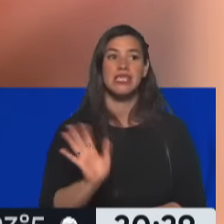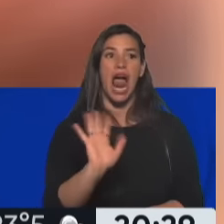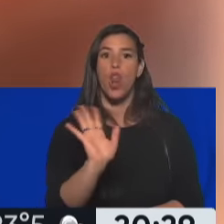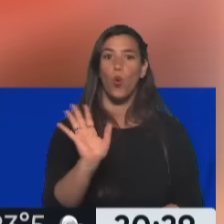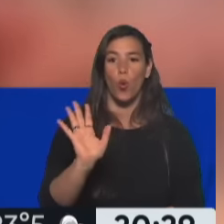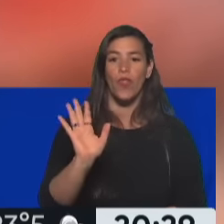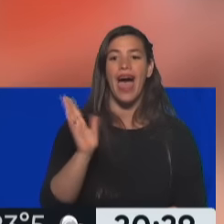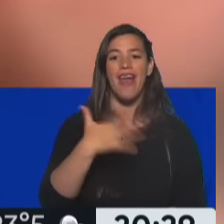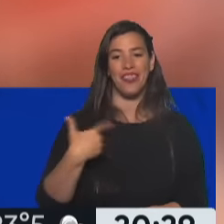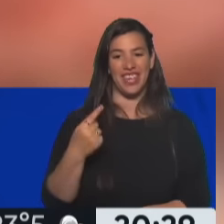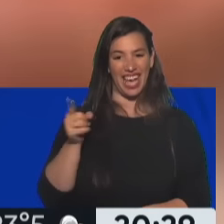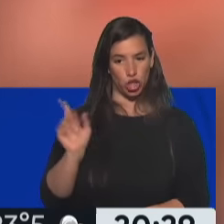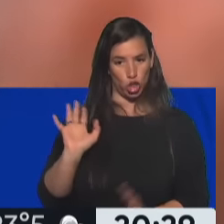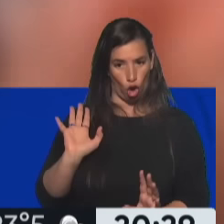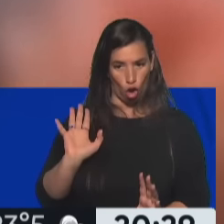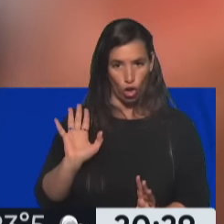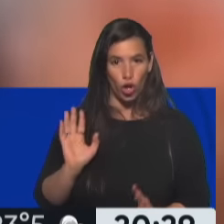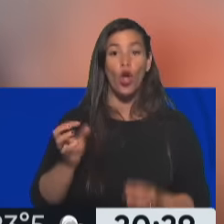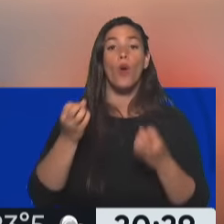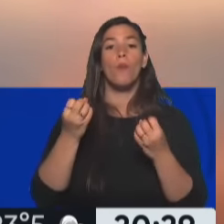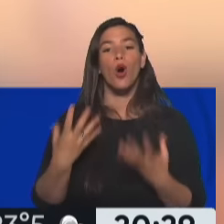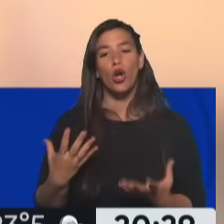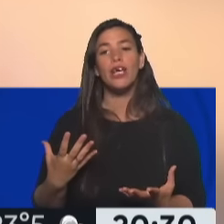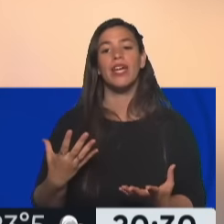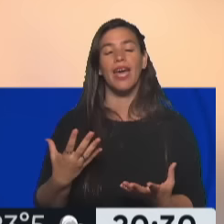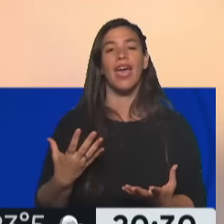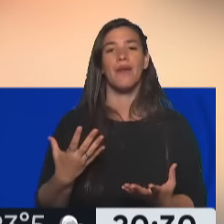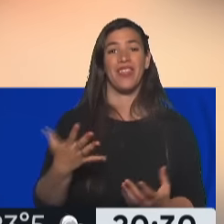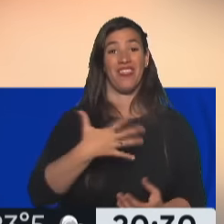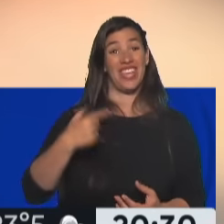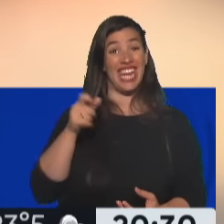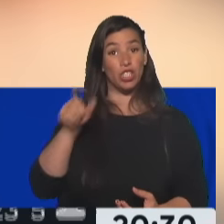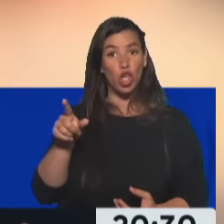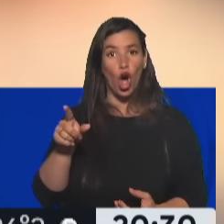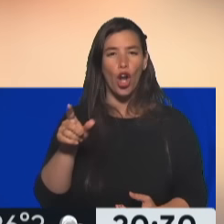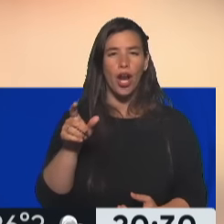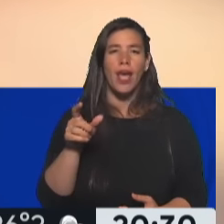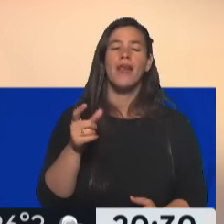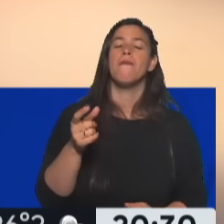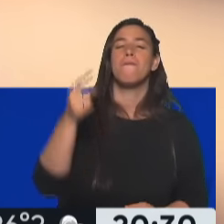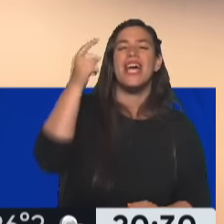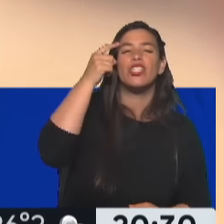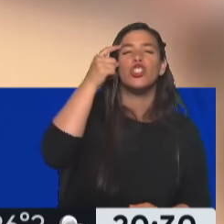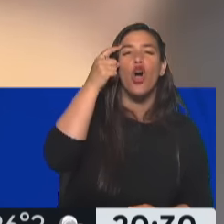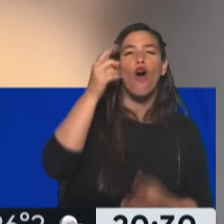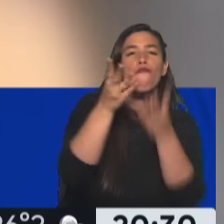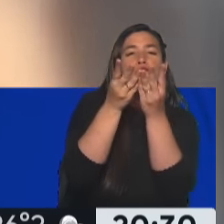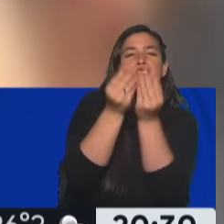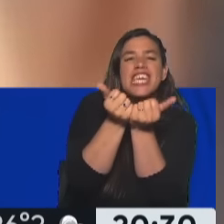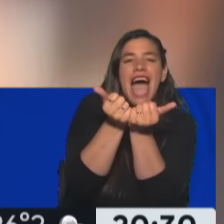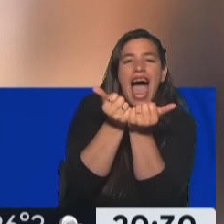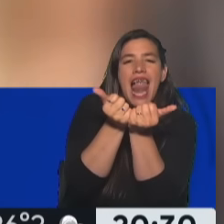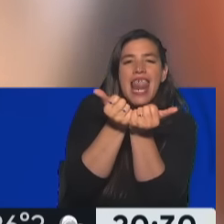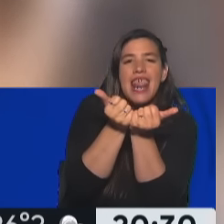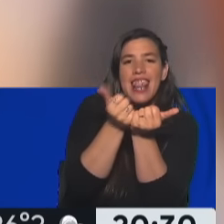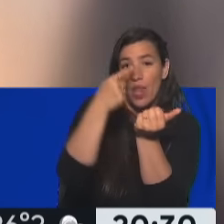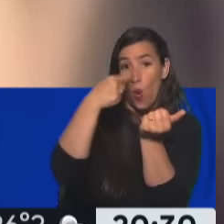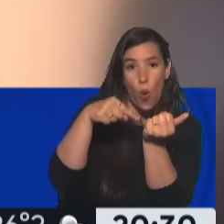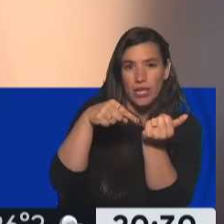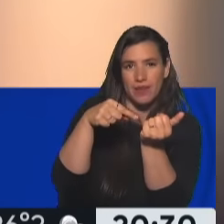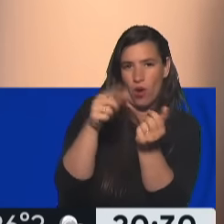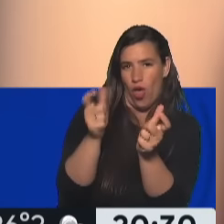director tenía pensado y había grabado incluso 3 finales diferentes, y parece que el final elegido no fue el final que